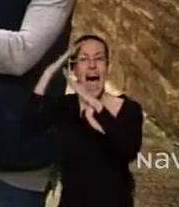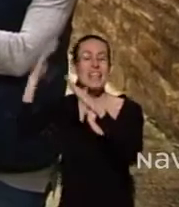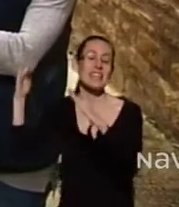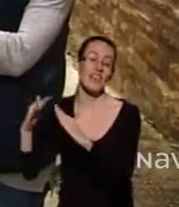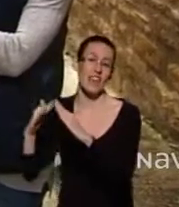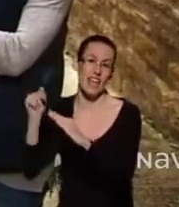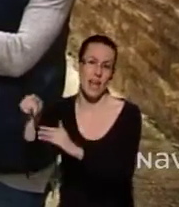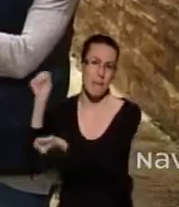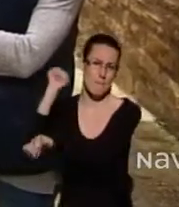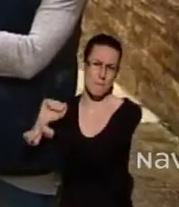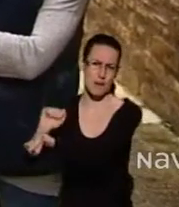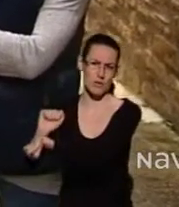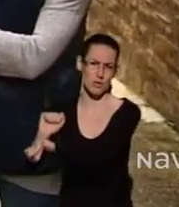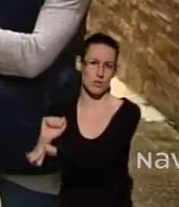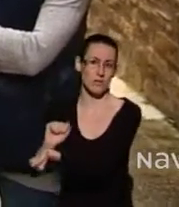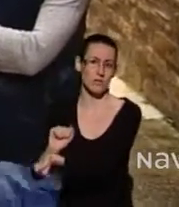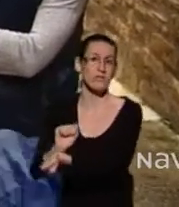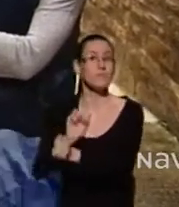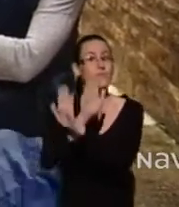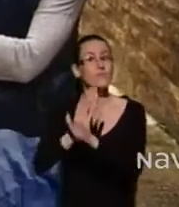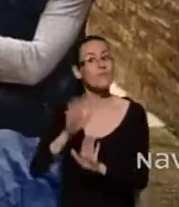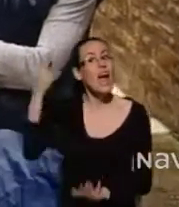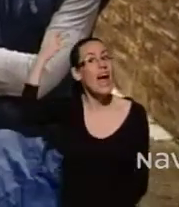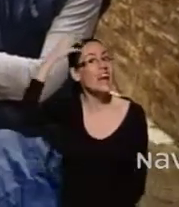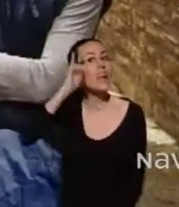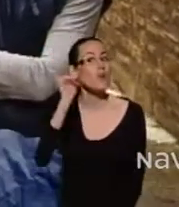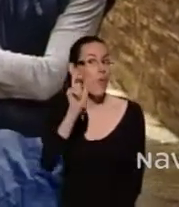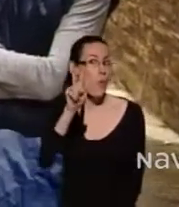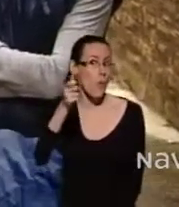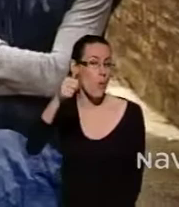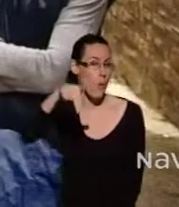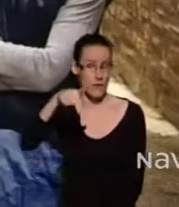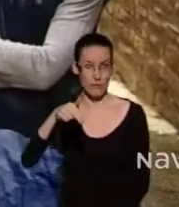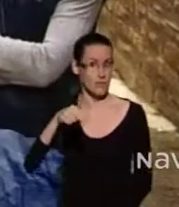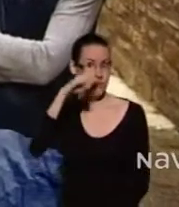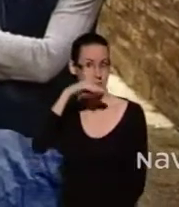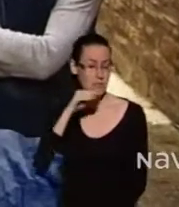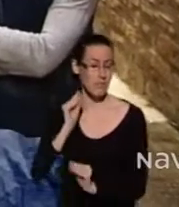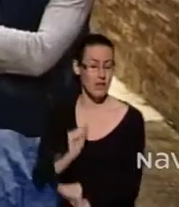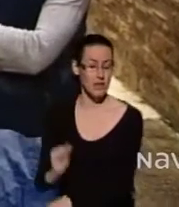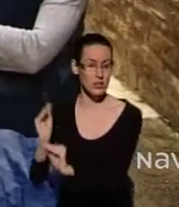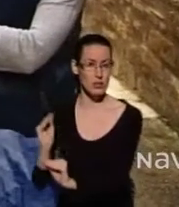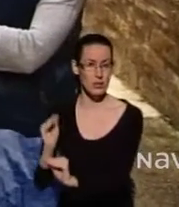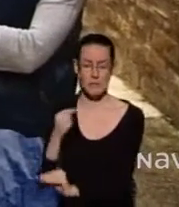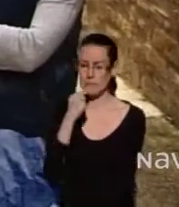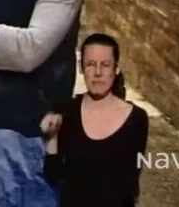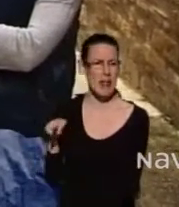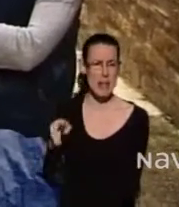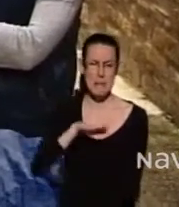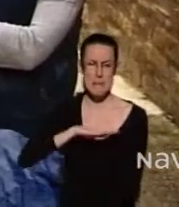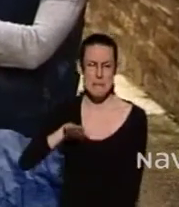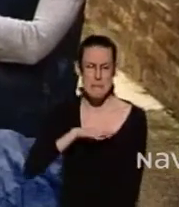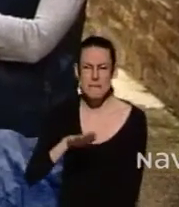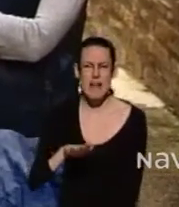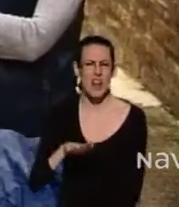rey Juan le declaró traidor, pregonó su traición por todo el reino, quemó y asoló el castillo hasta